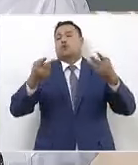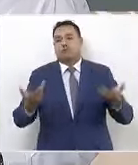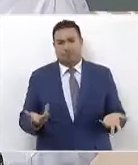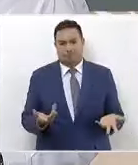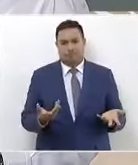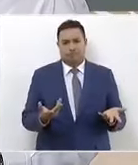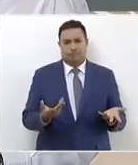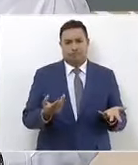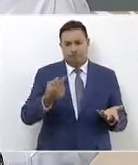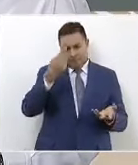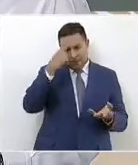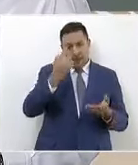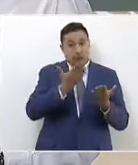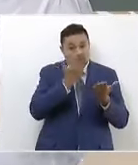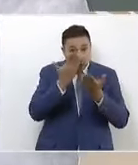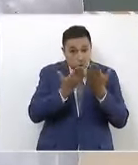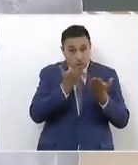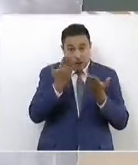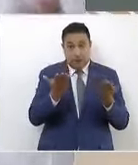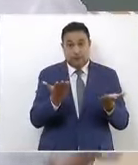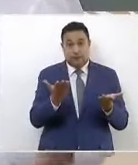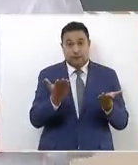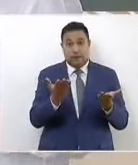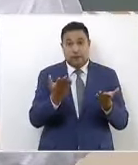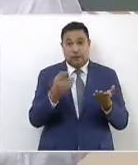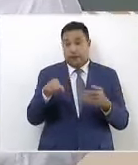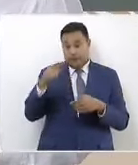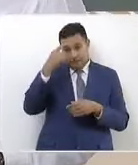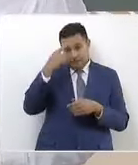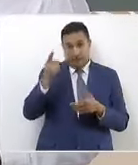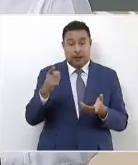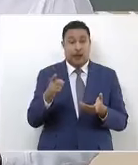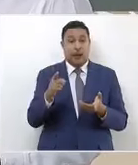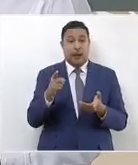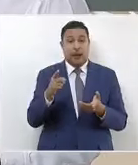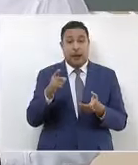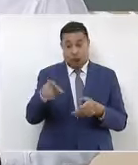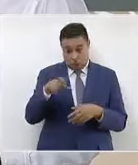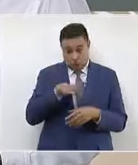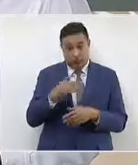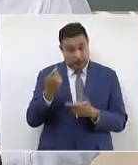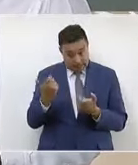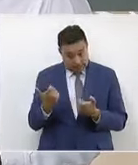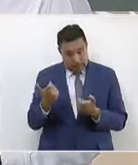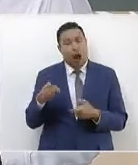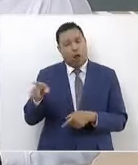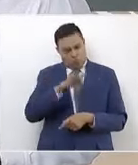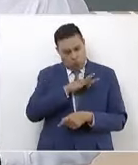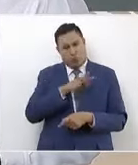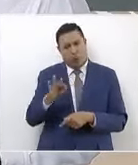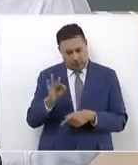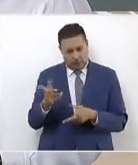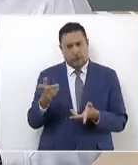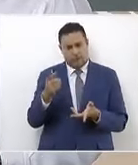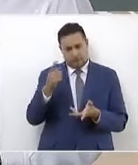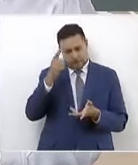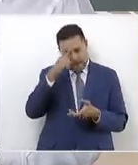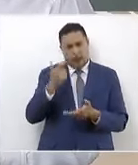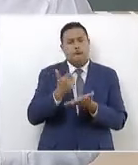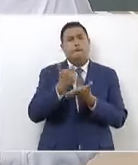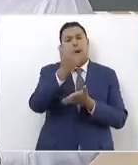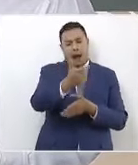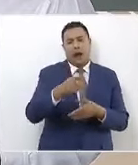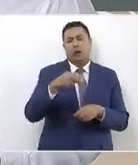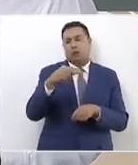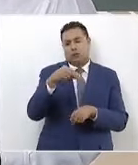estudiar y se pudiese curar el que tuviese para pagar a un médico privado o a